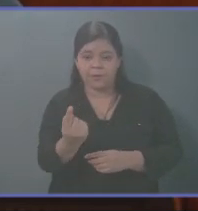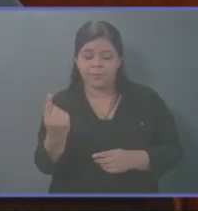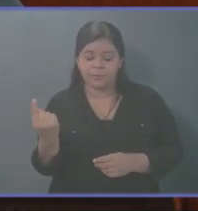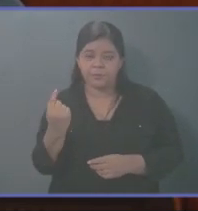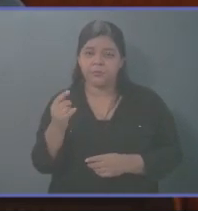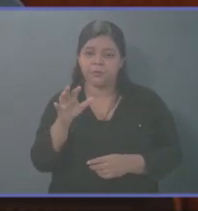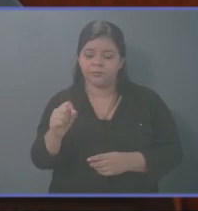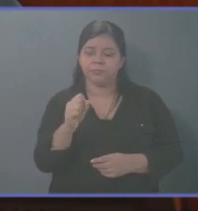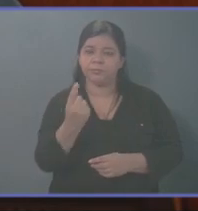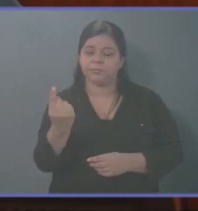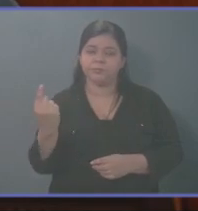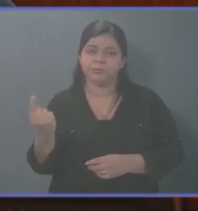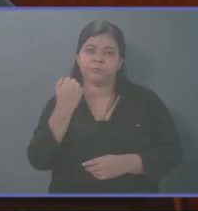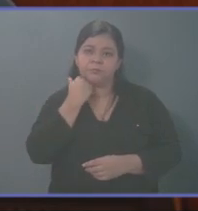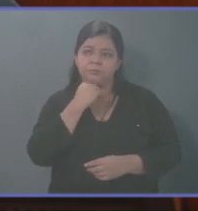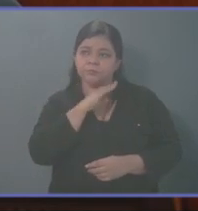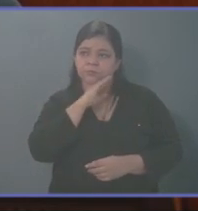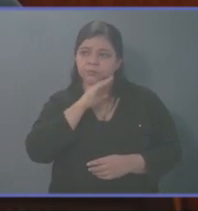tienen